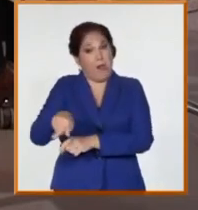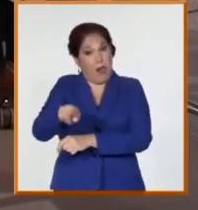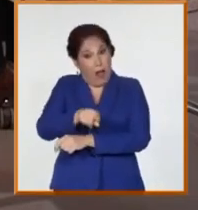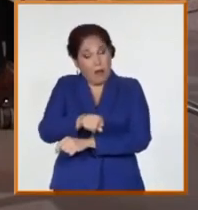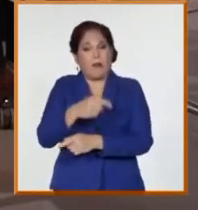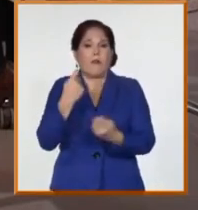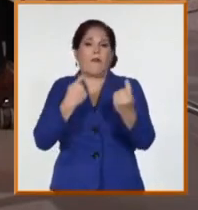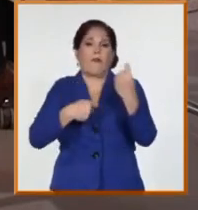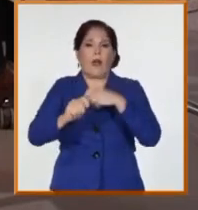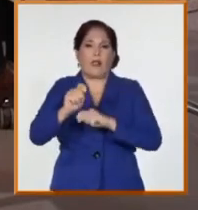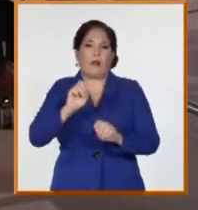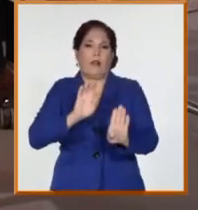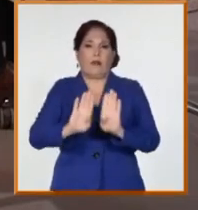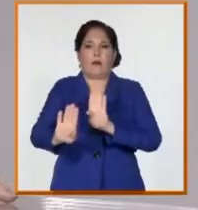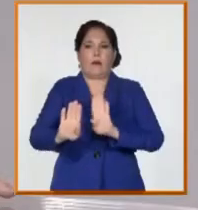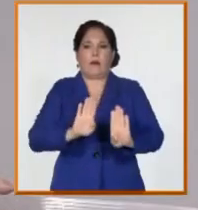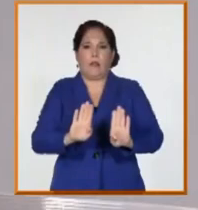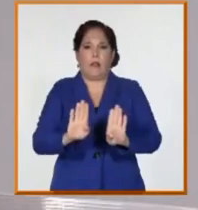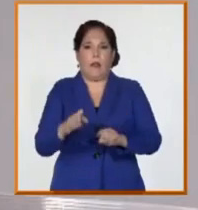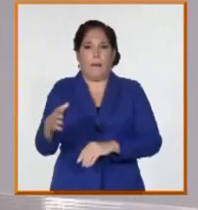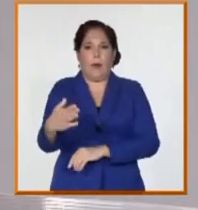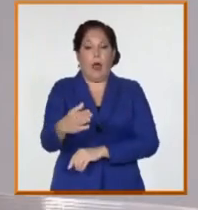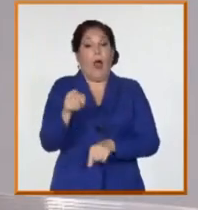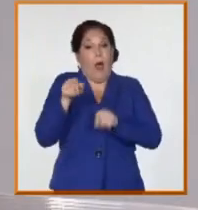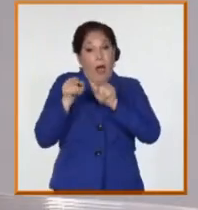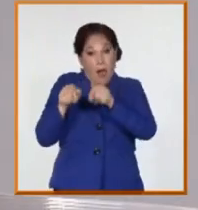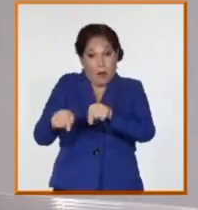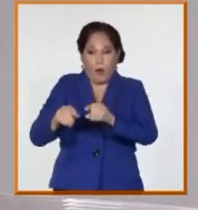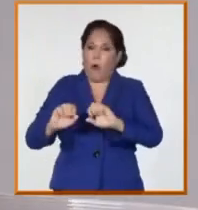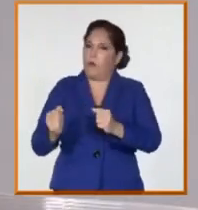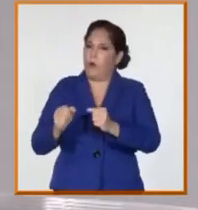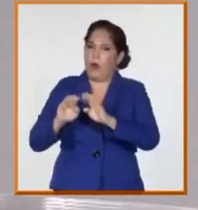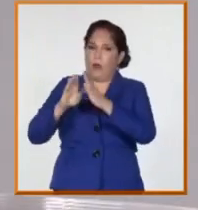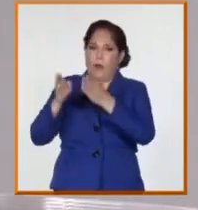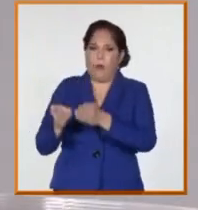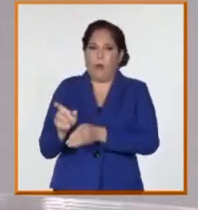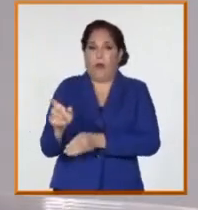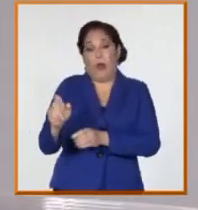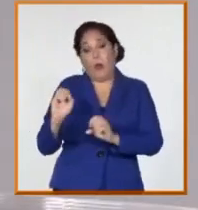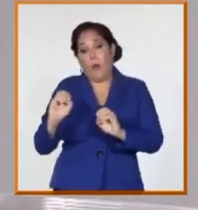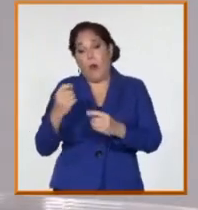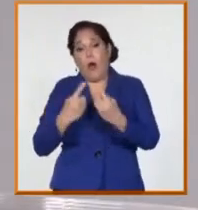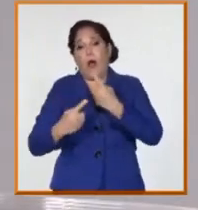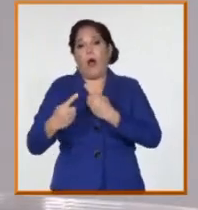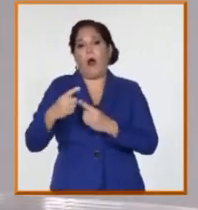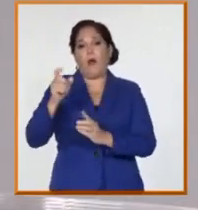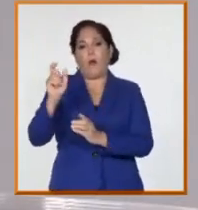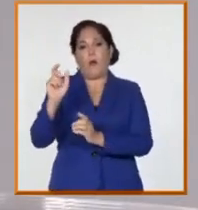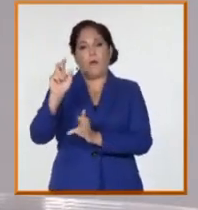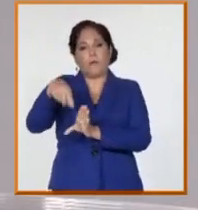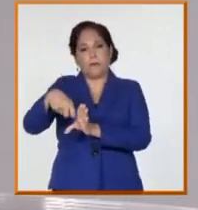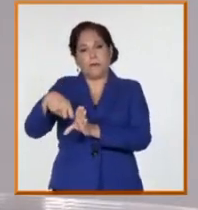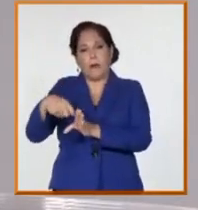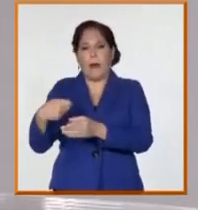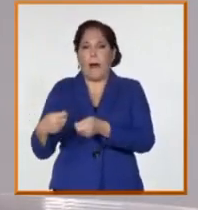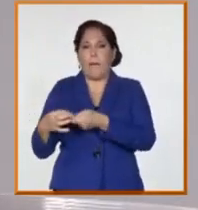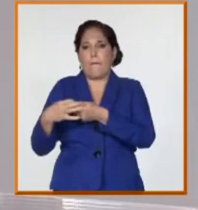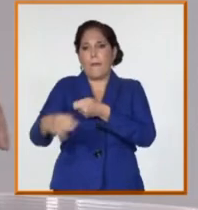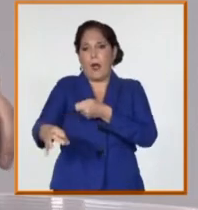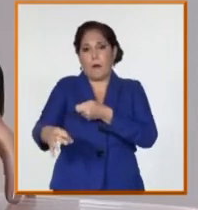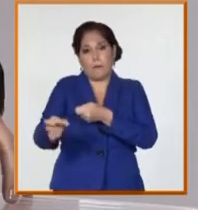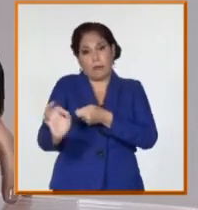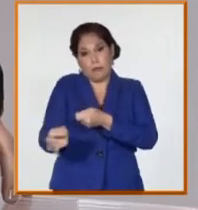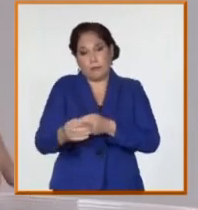nuevos establecimientos que no cumplan esto estos requisitos estamos estudiando también que no se estamos revisando